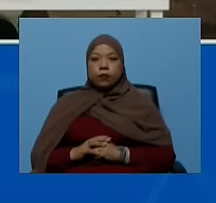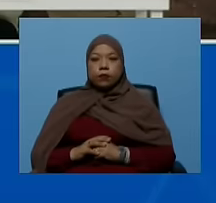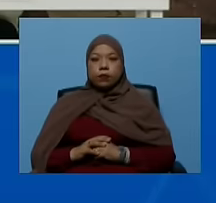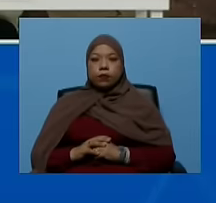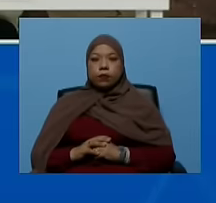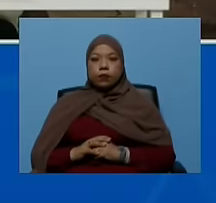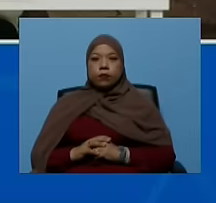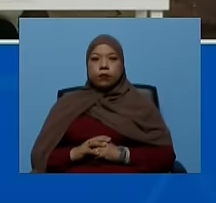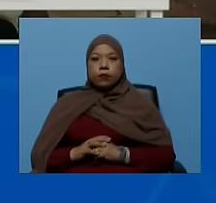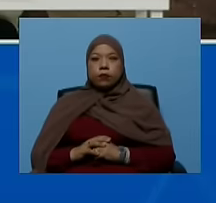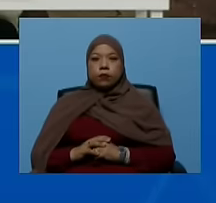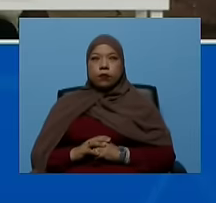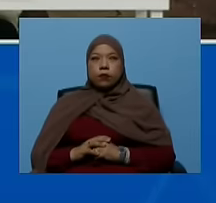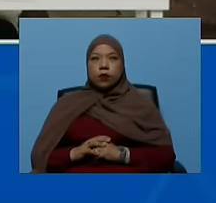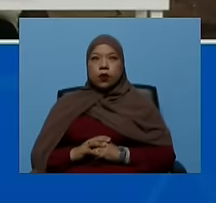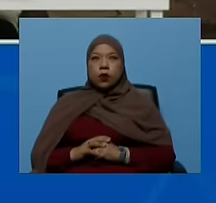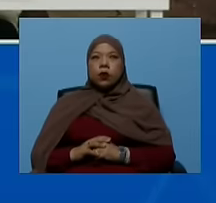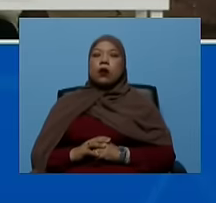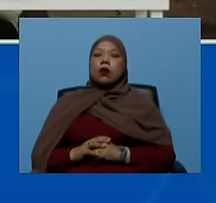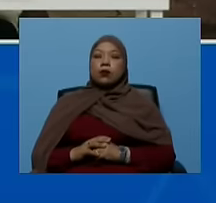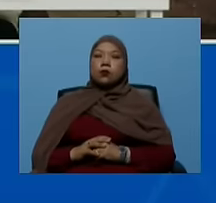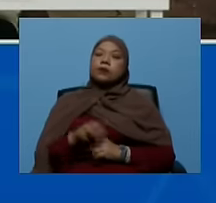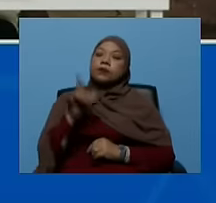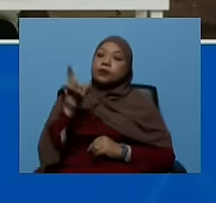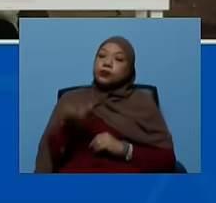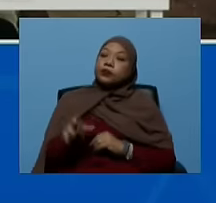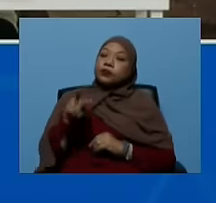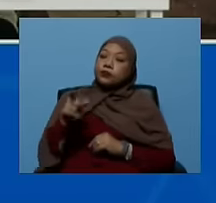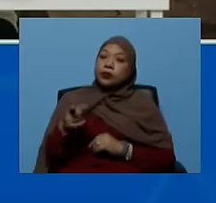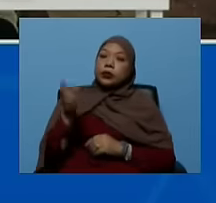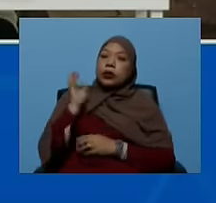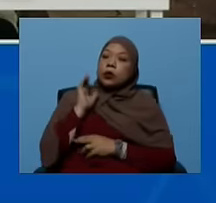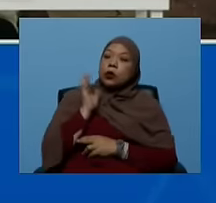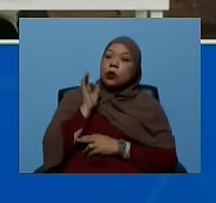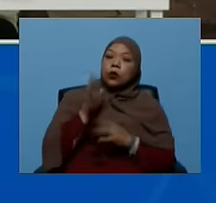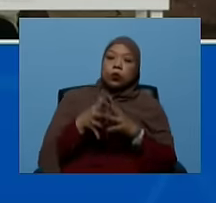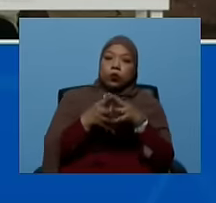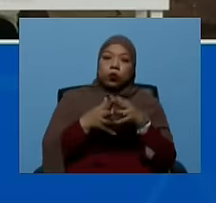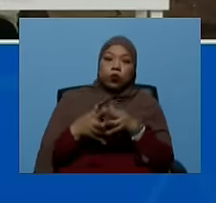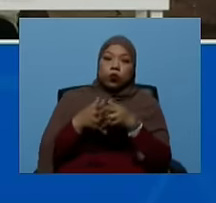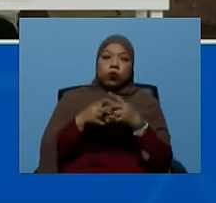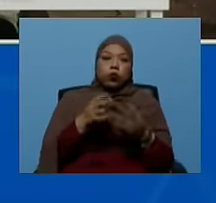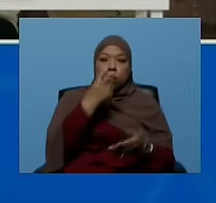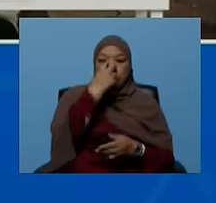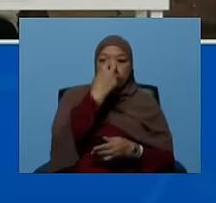historia Isaías Medina angarita fue al congreso de Estados